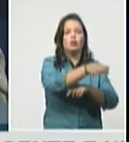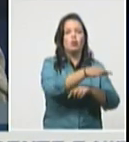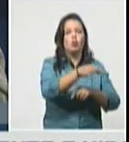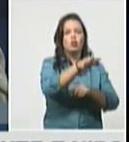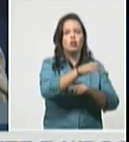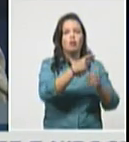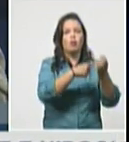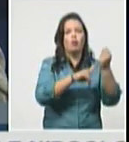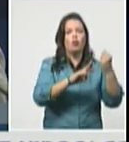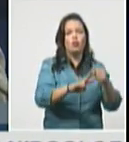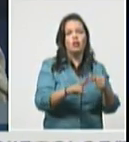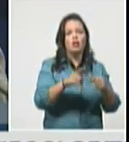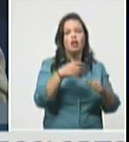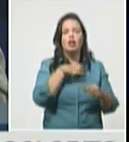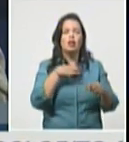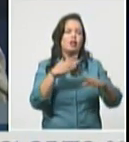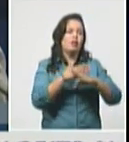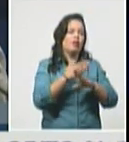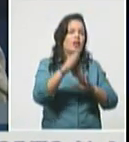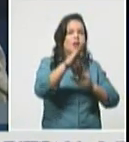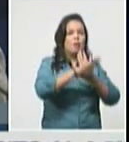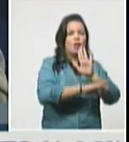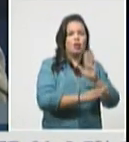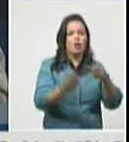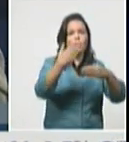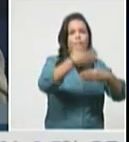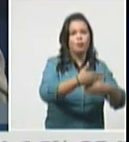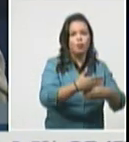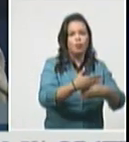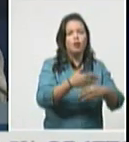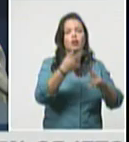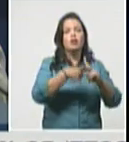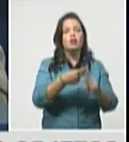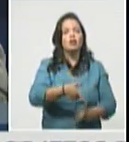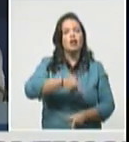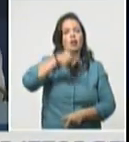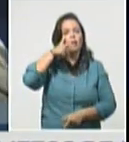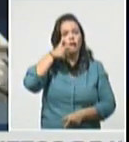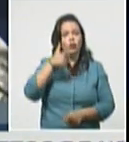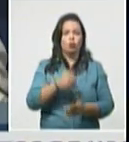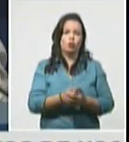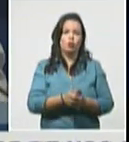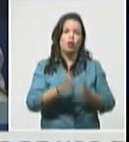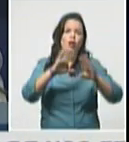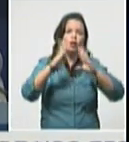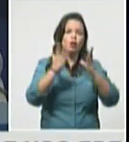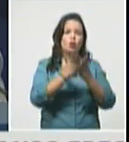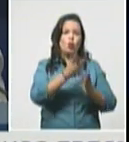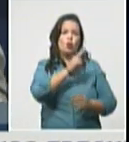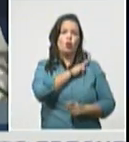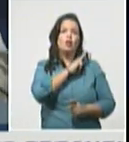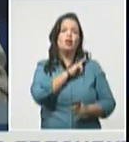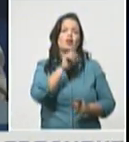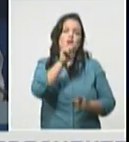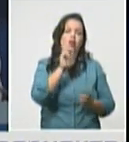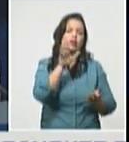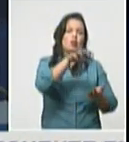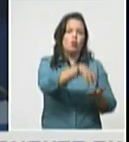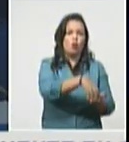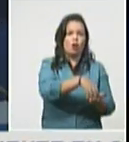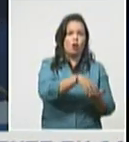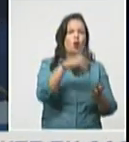de restricción y de seguimiento por parte de todas las autoridades en ese lugar, con un